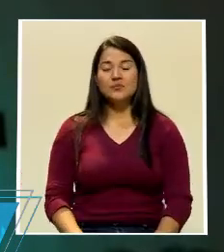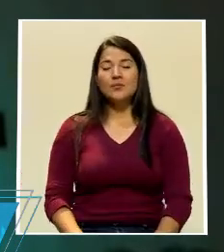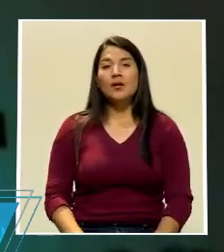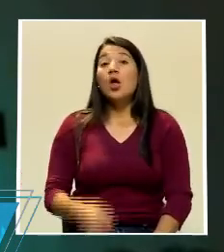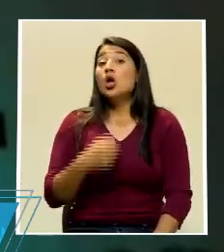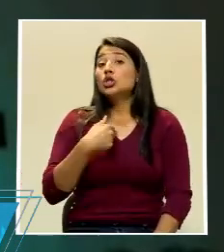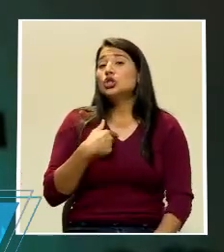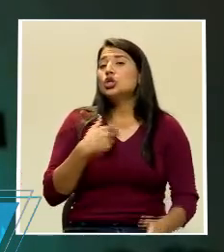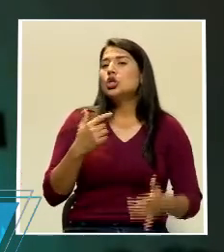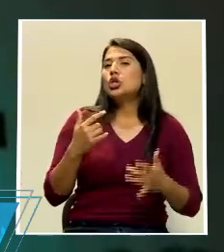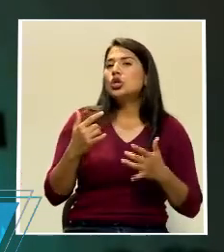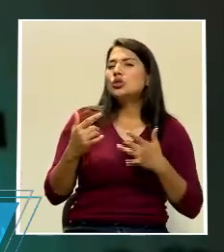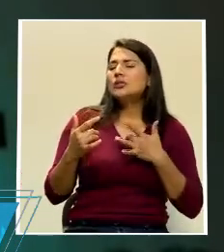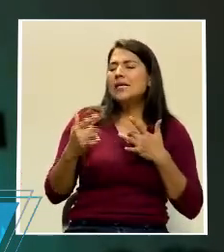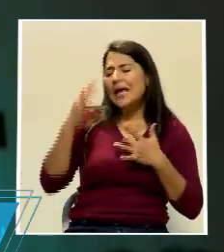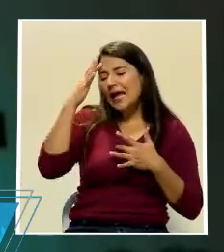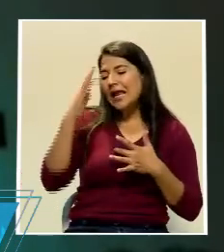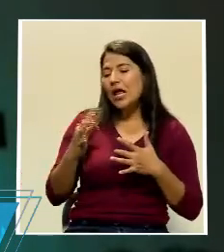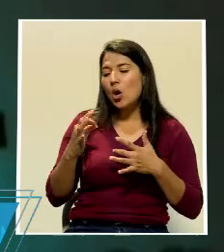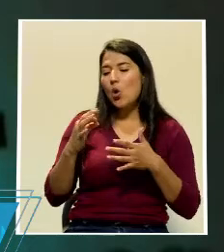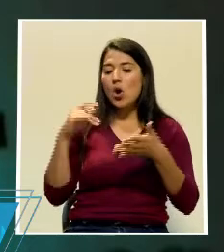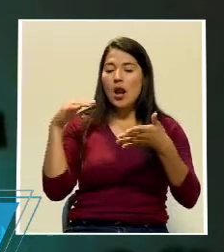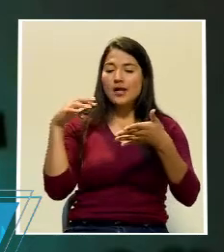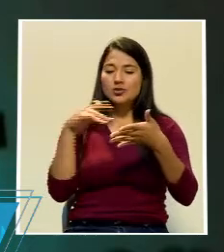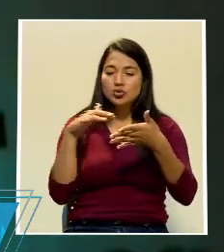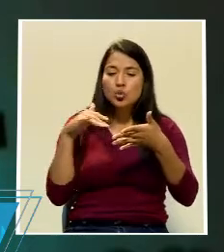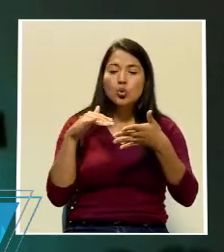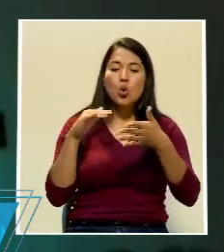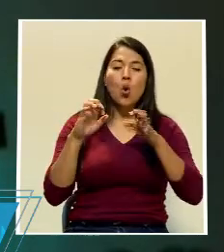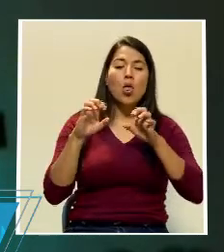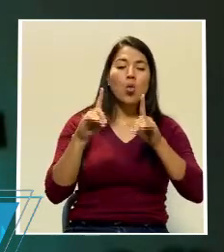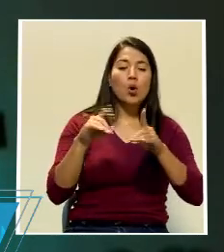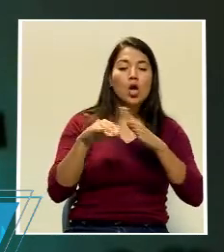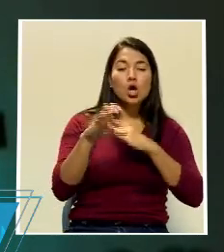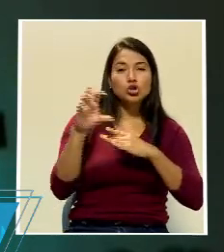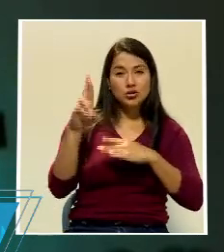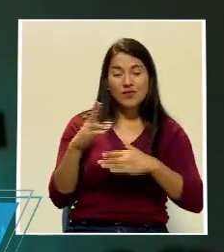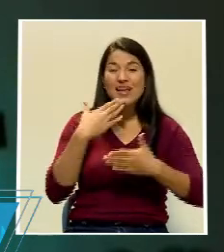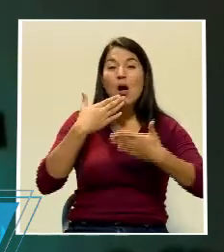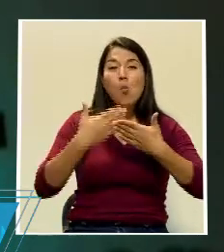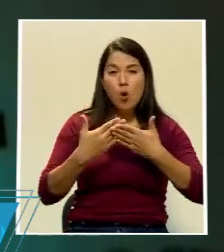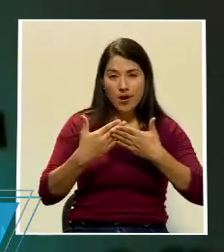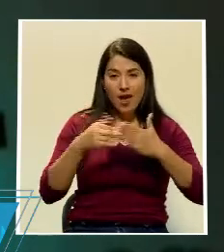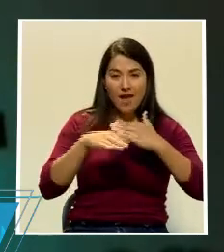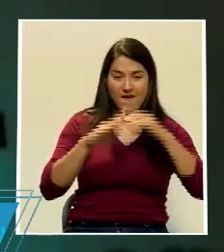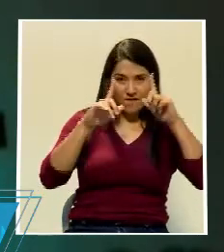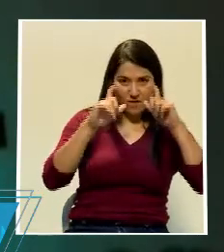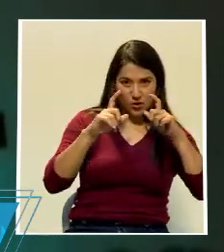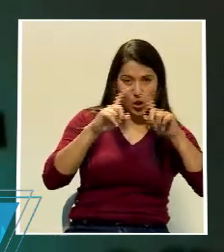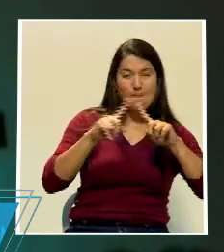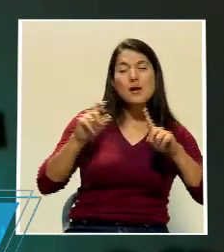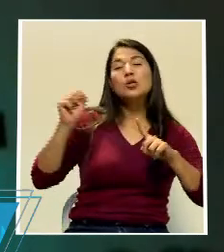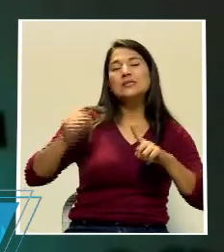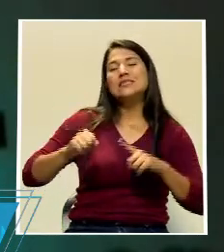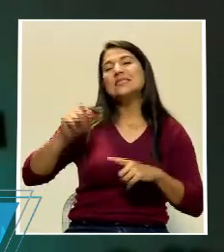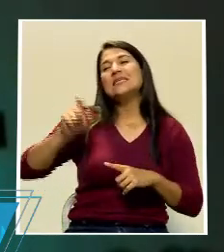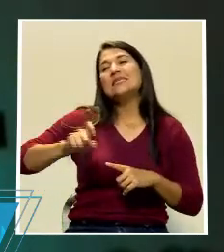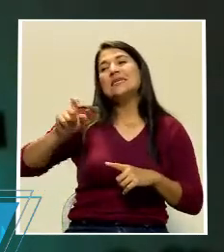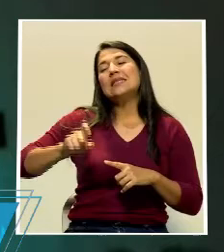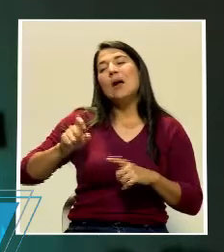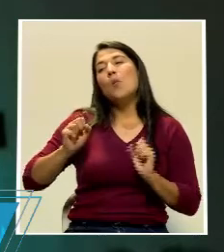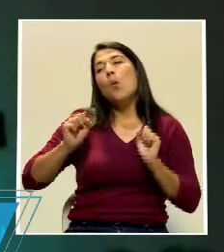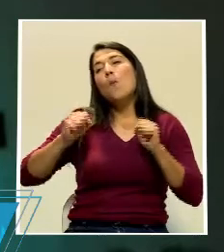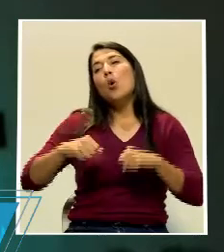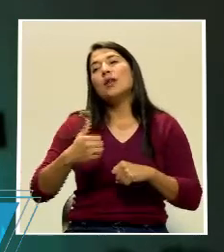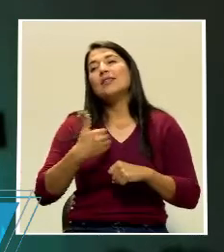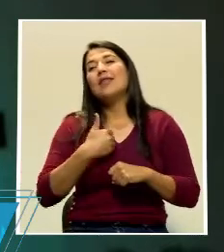Yo siento que la formación en Costa Rica técnicamente es muy buena en fotografía, pero sí necesitamos